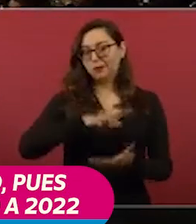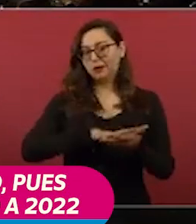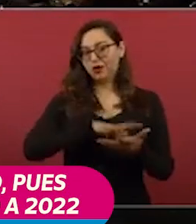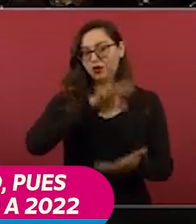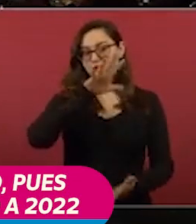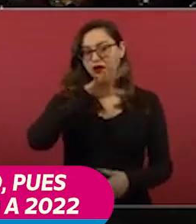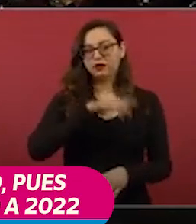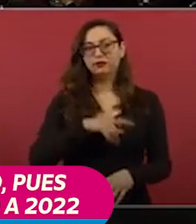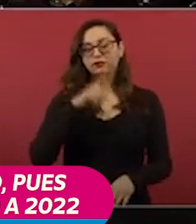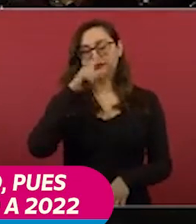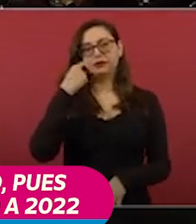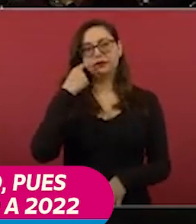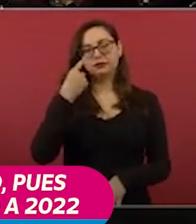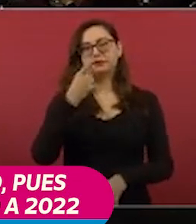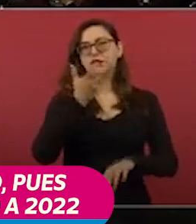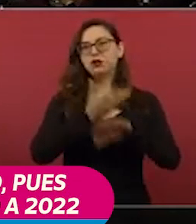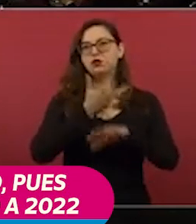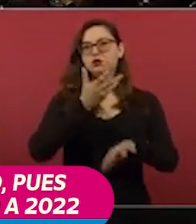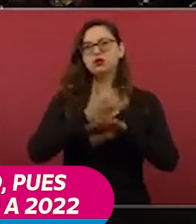pues como